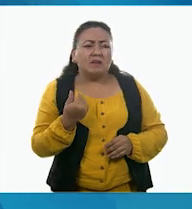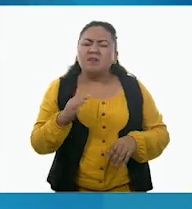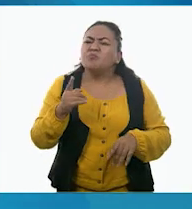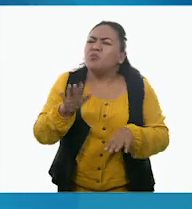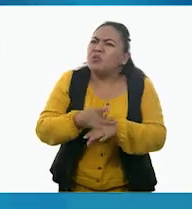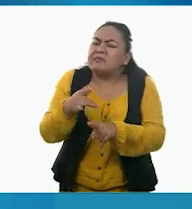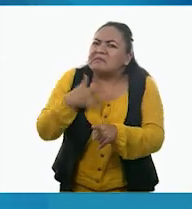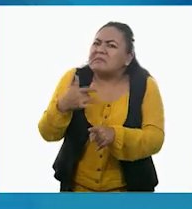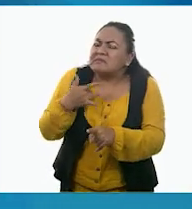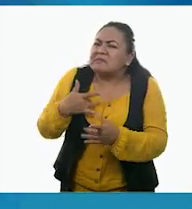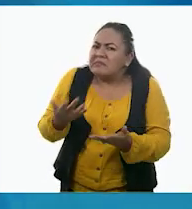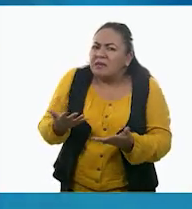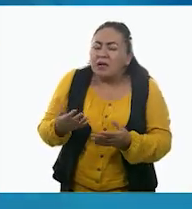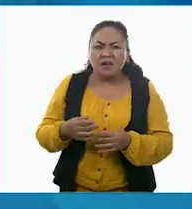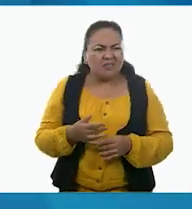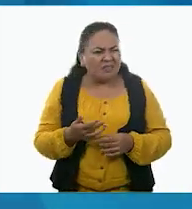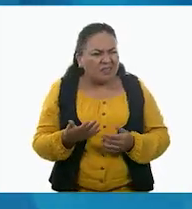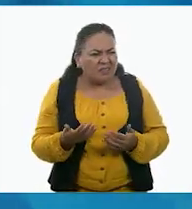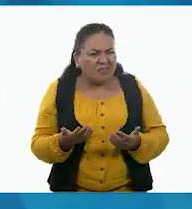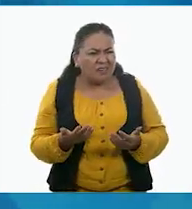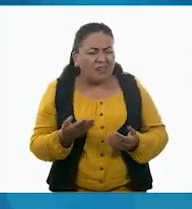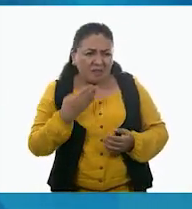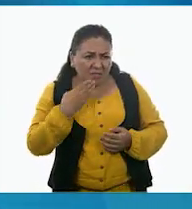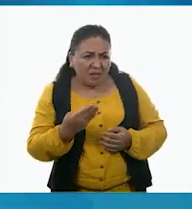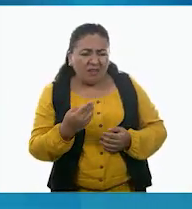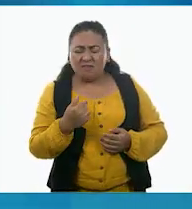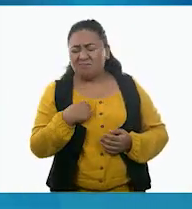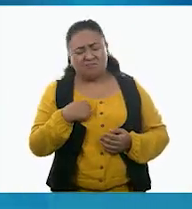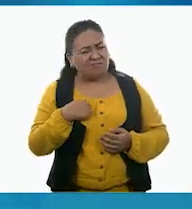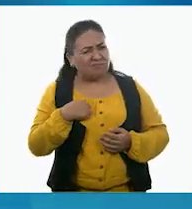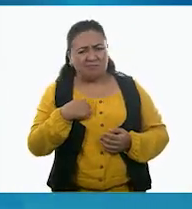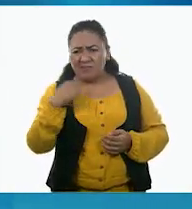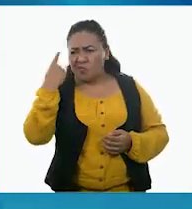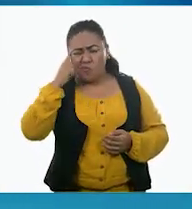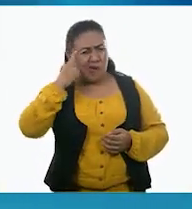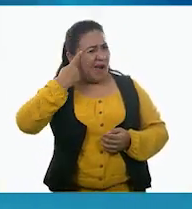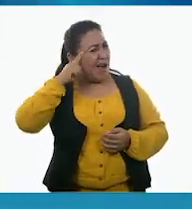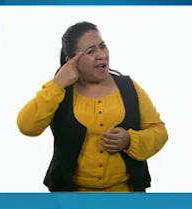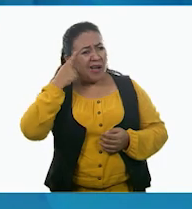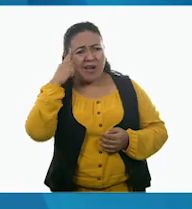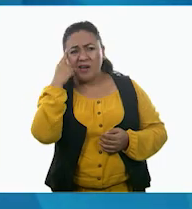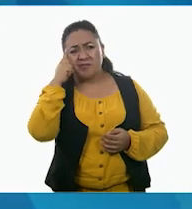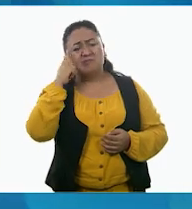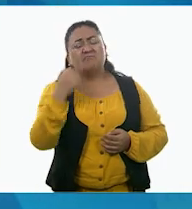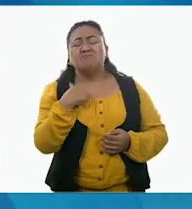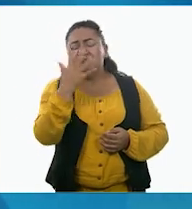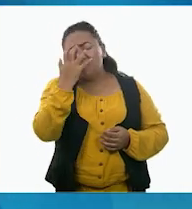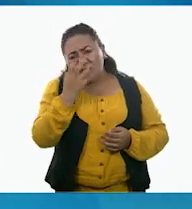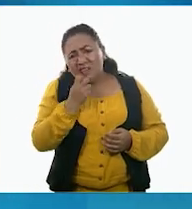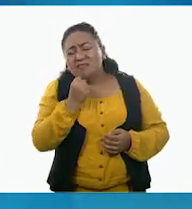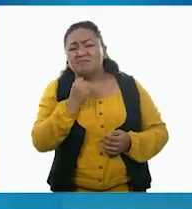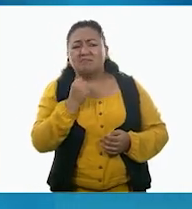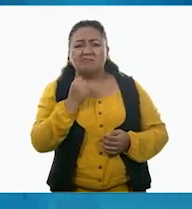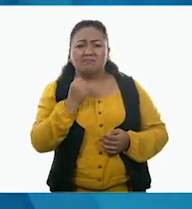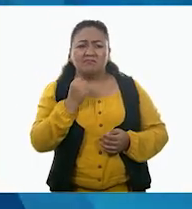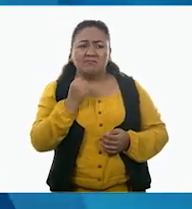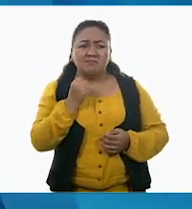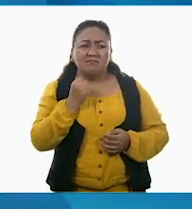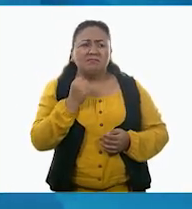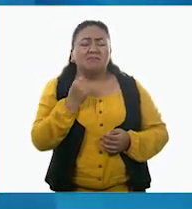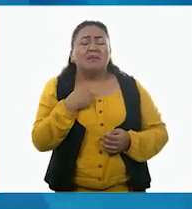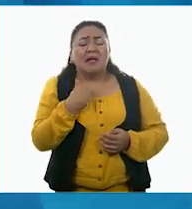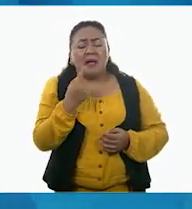timati, Basilio? ¿Cuáli? Ni malchilia ni cualani. Ni malchilia ni mocuesoa.